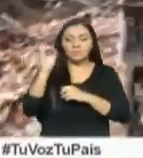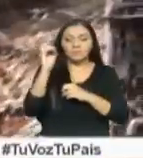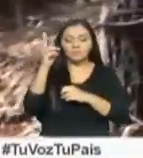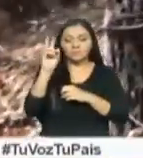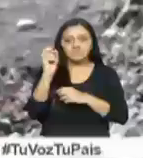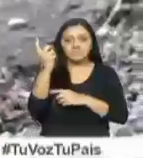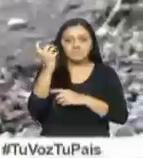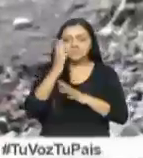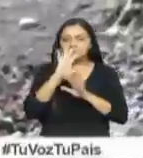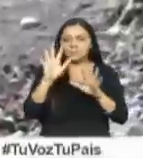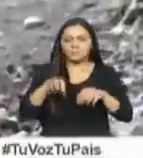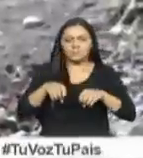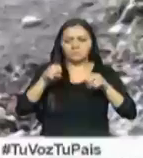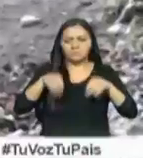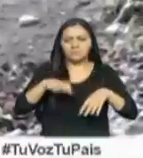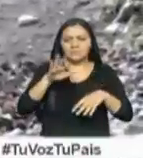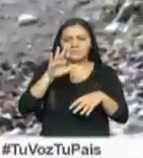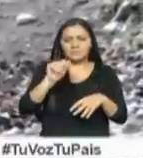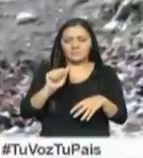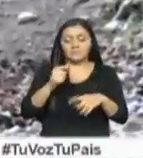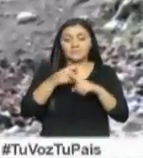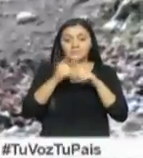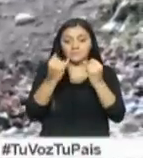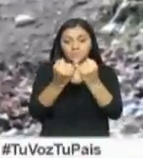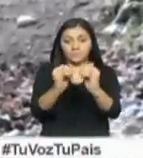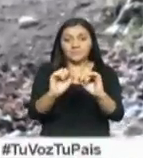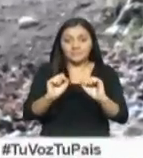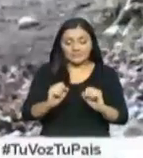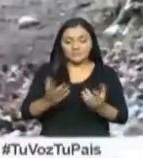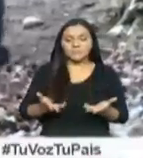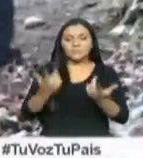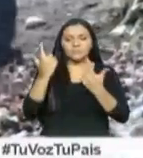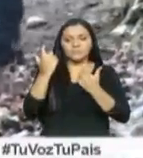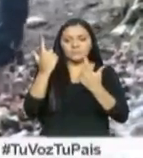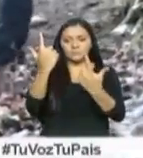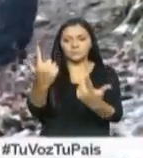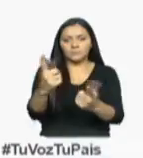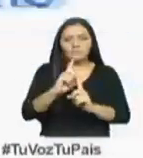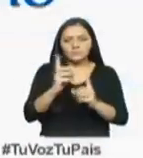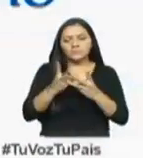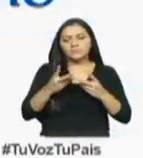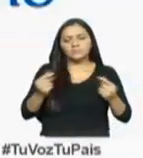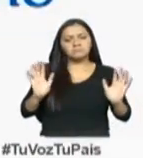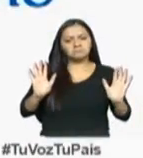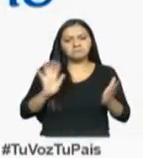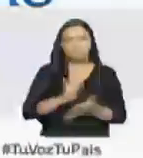de lucha por la independencia del País Vasco, aunque se niega a entregar las armas y disolverse.